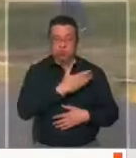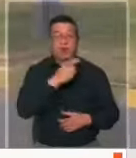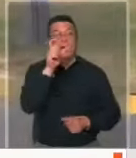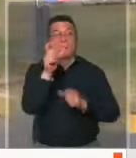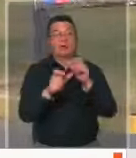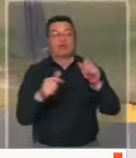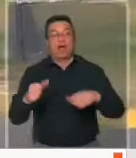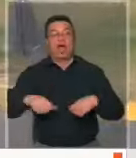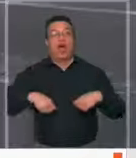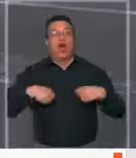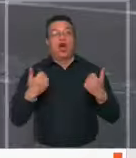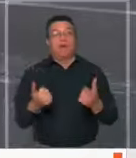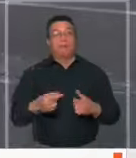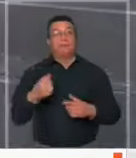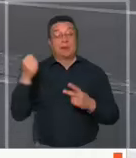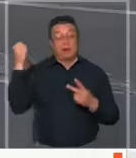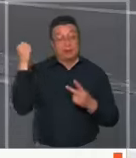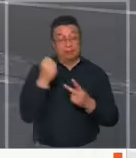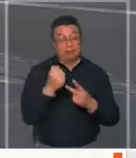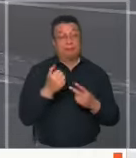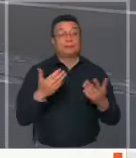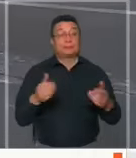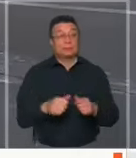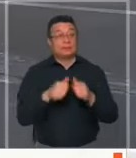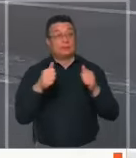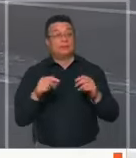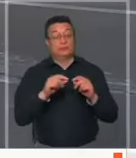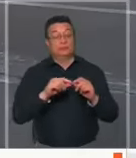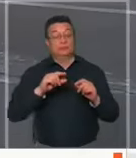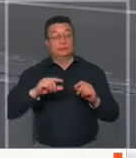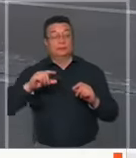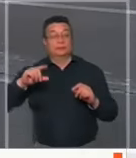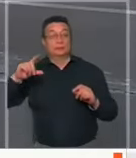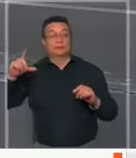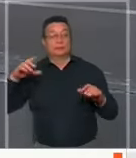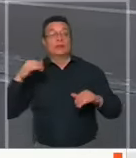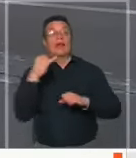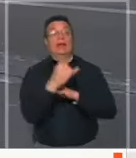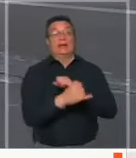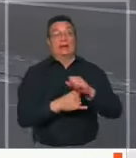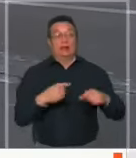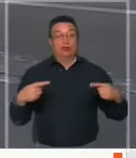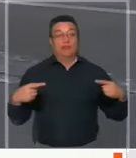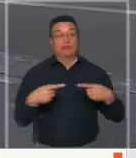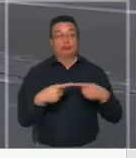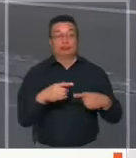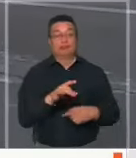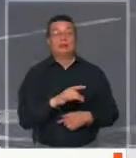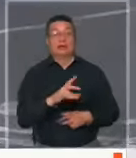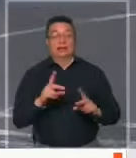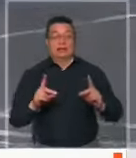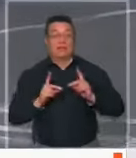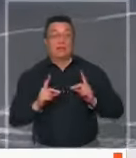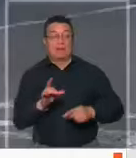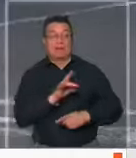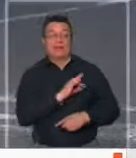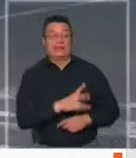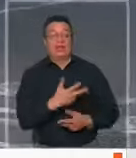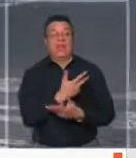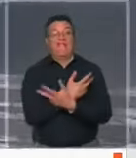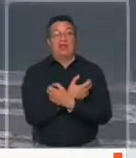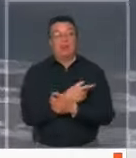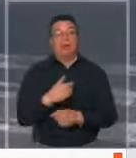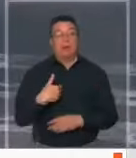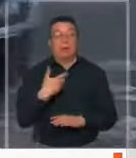joven, un homicidio que además escaló en un conflicto internacional. Por supuesto. Entre Chile, diplomático, quiero decir. Por supuesto que sí,